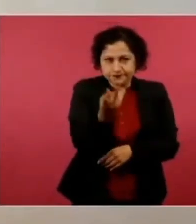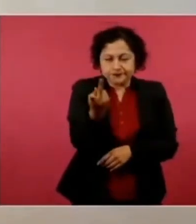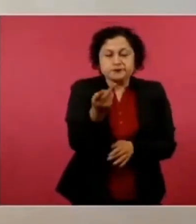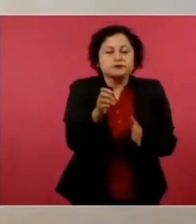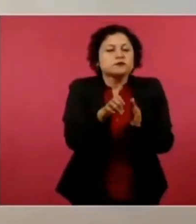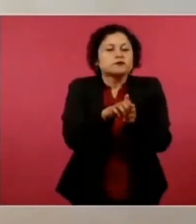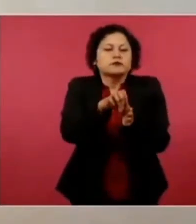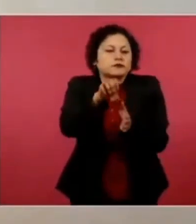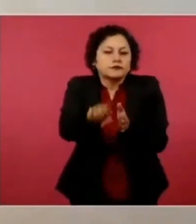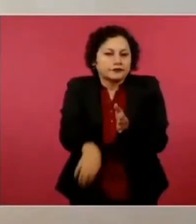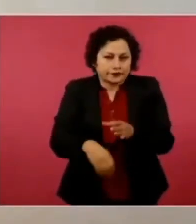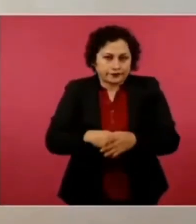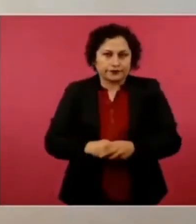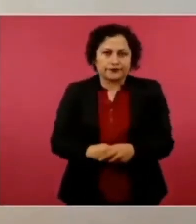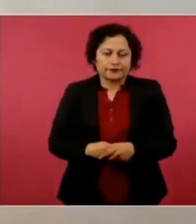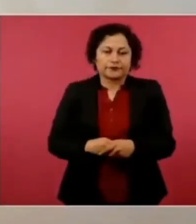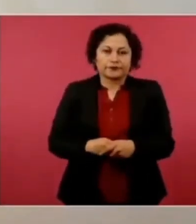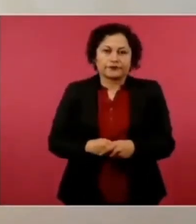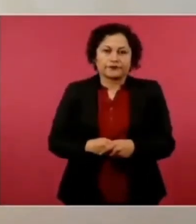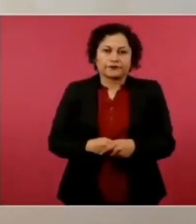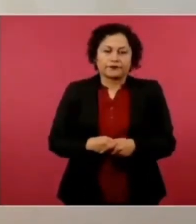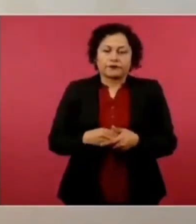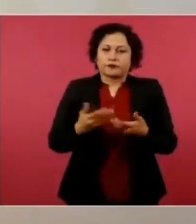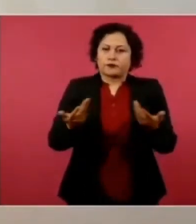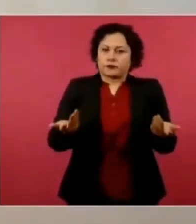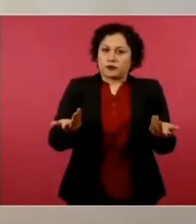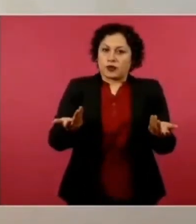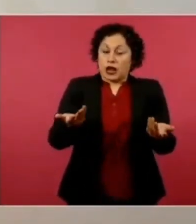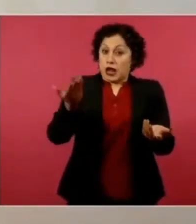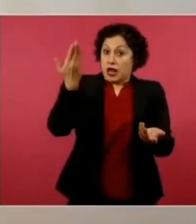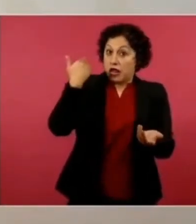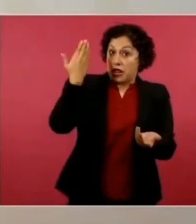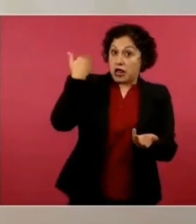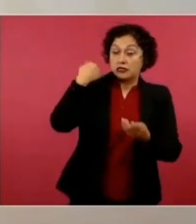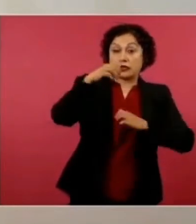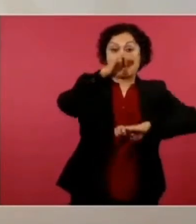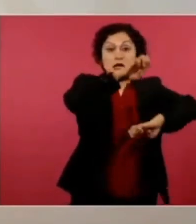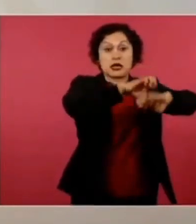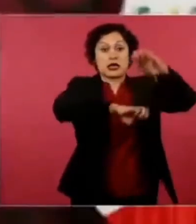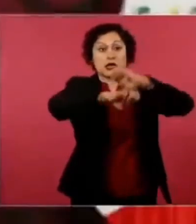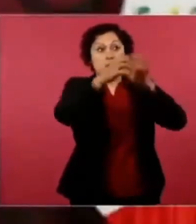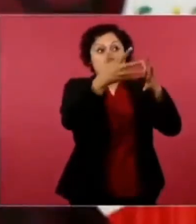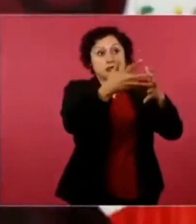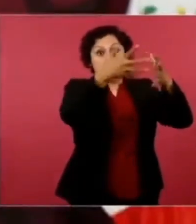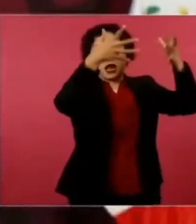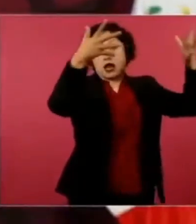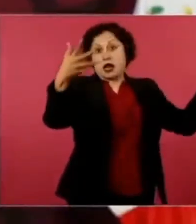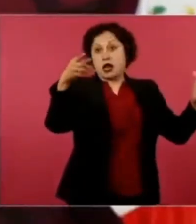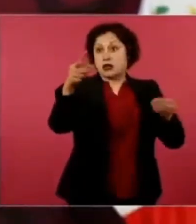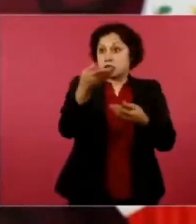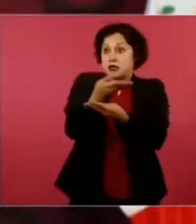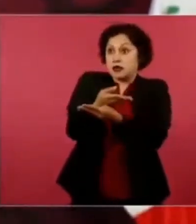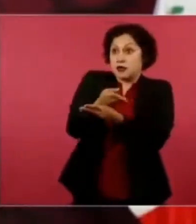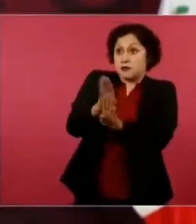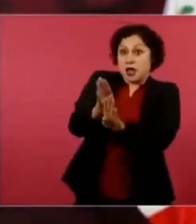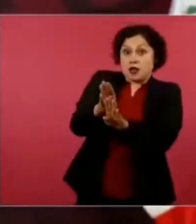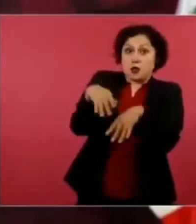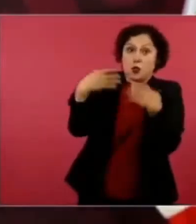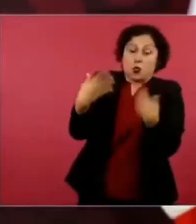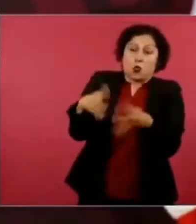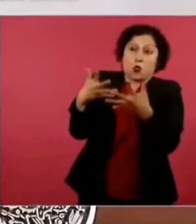El que las empresas más grandes de México, los bancos más importantes, no pagaran